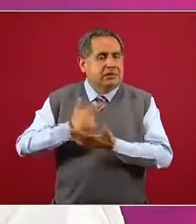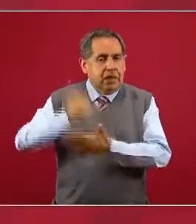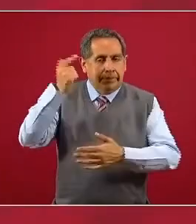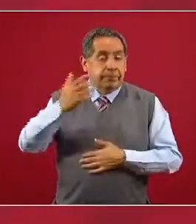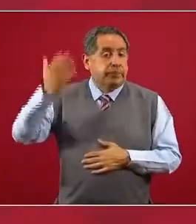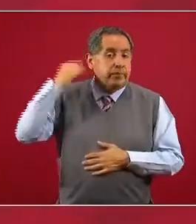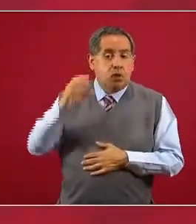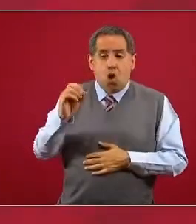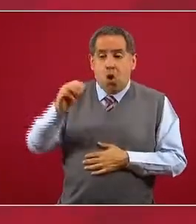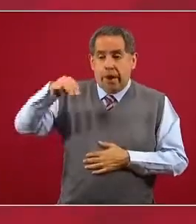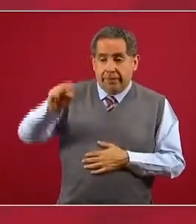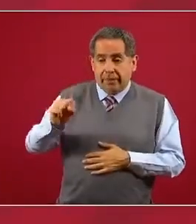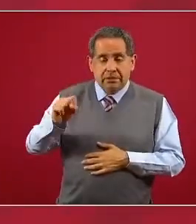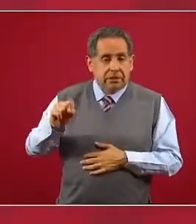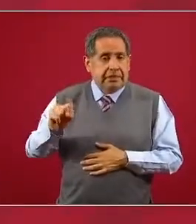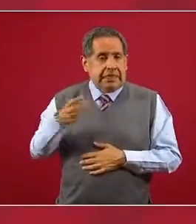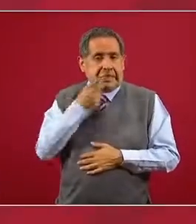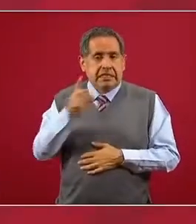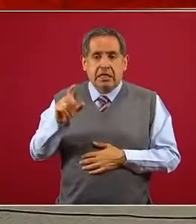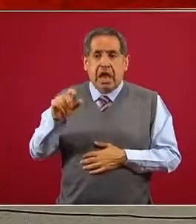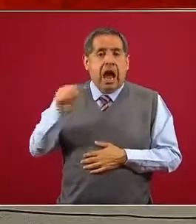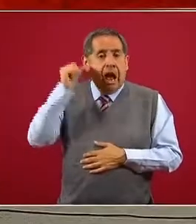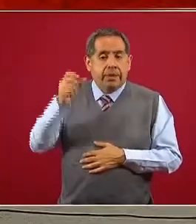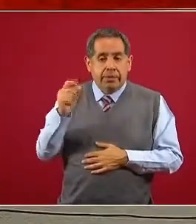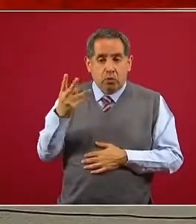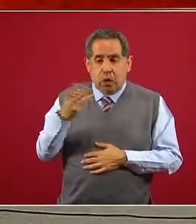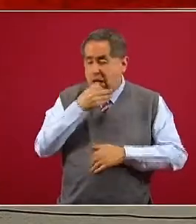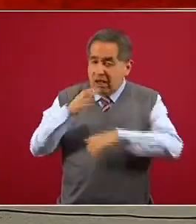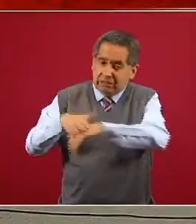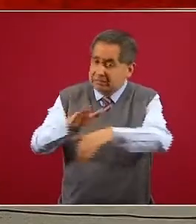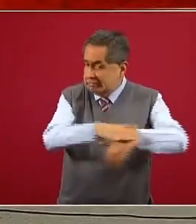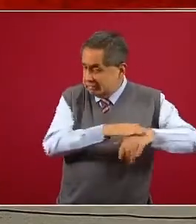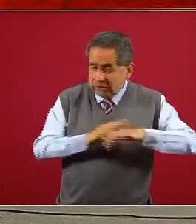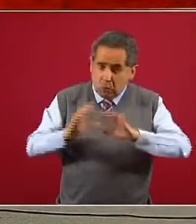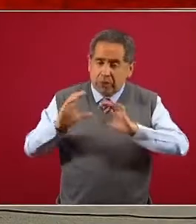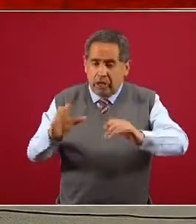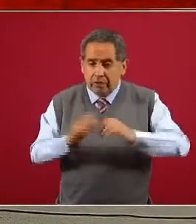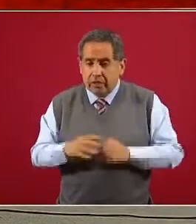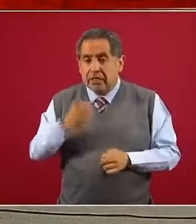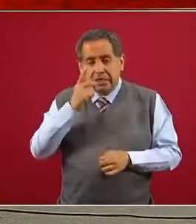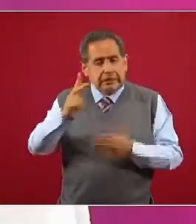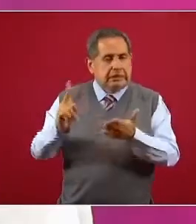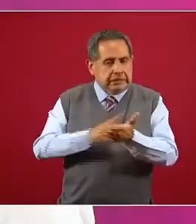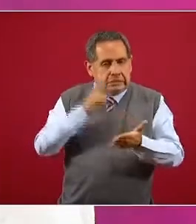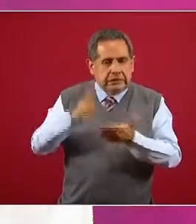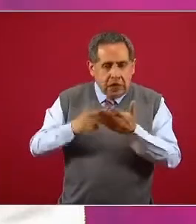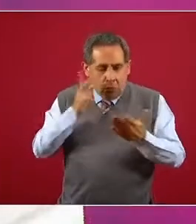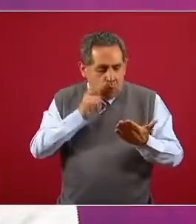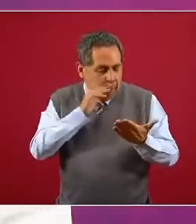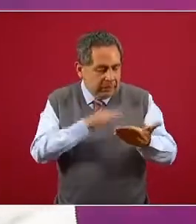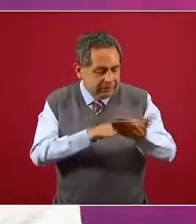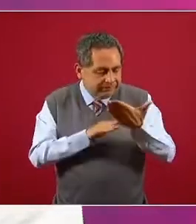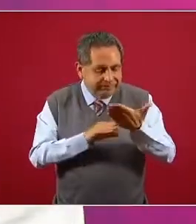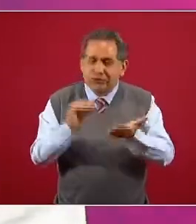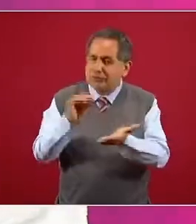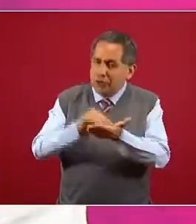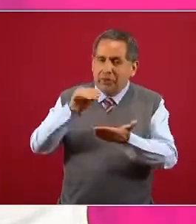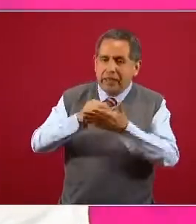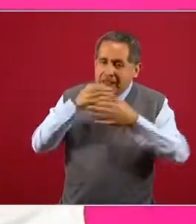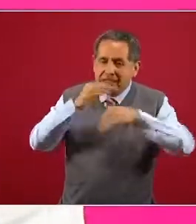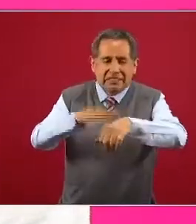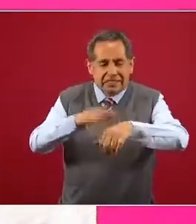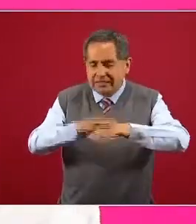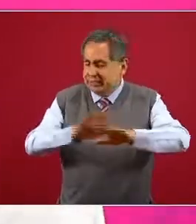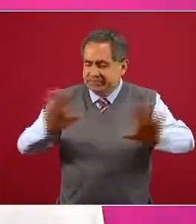24 de abril, alertó sobre este fenómeno y periódicamente revisa la evidencia y sigue diciendo que su